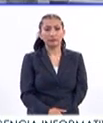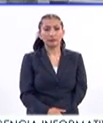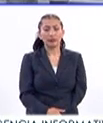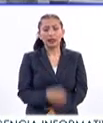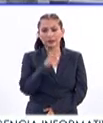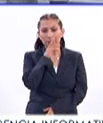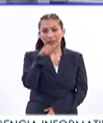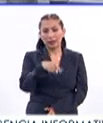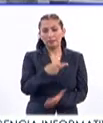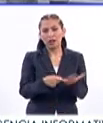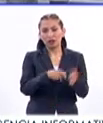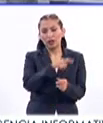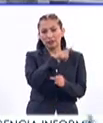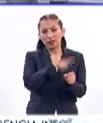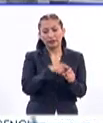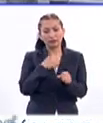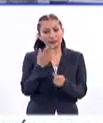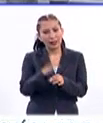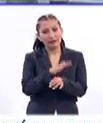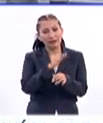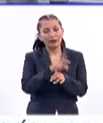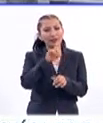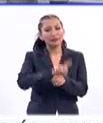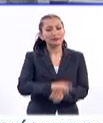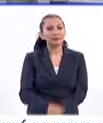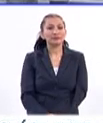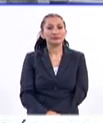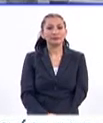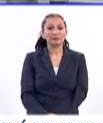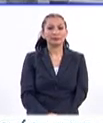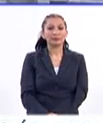Es el reporte desde Palacio Nacional. Que tengan un excelente día.